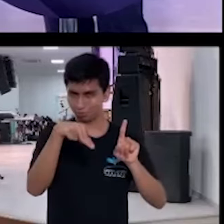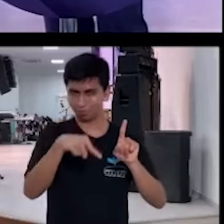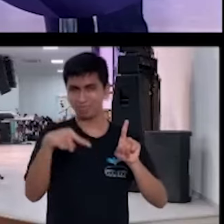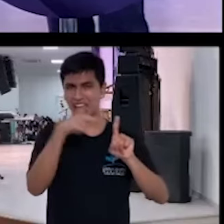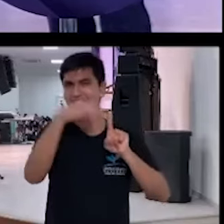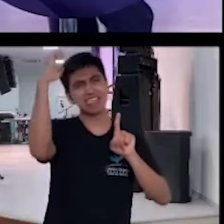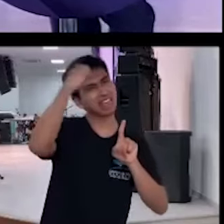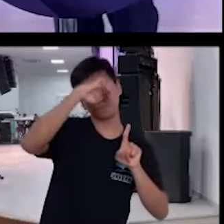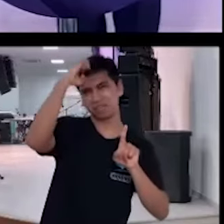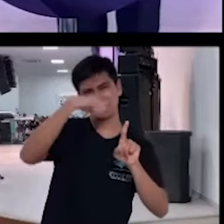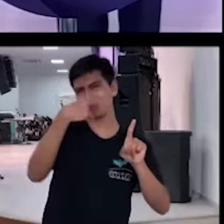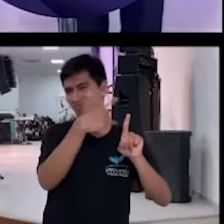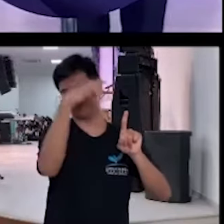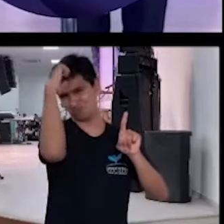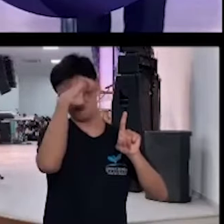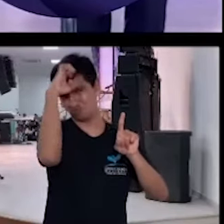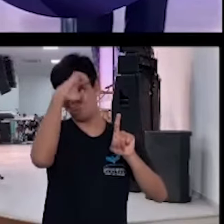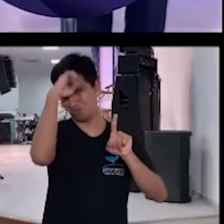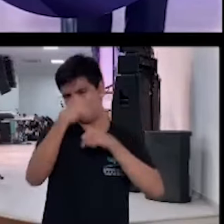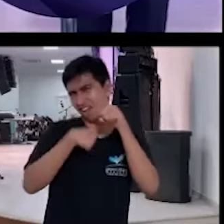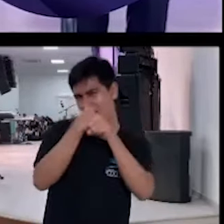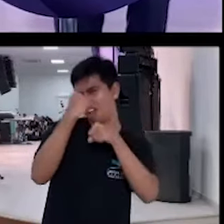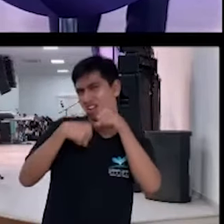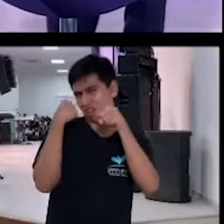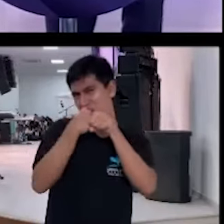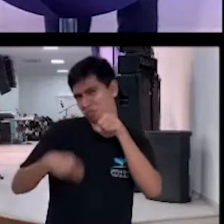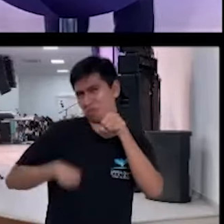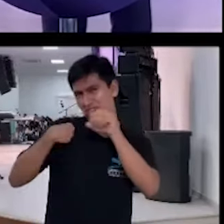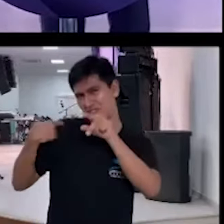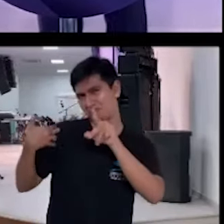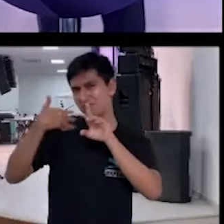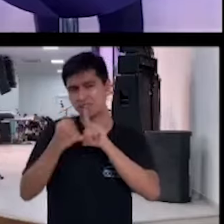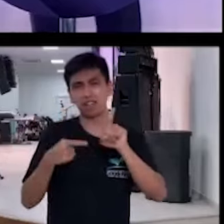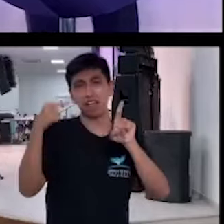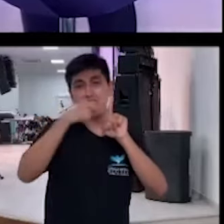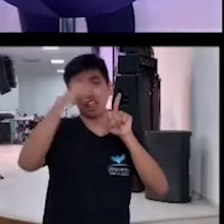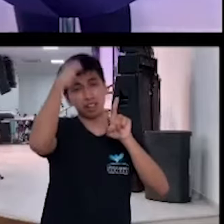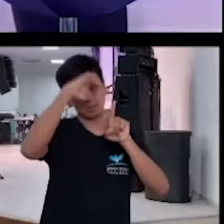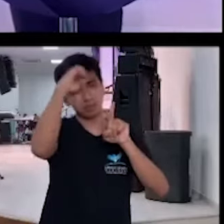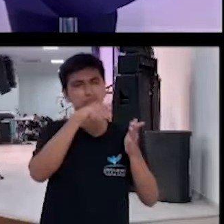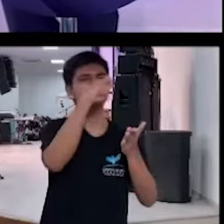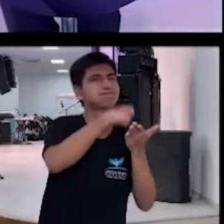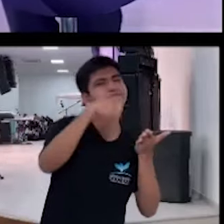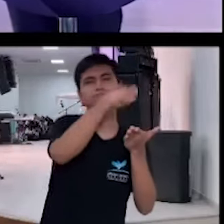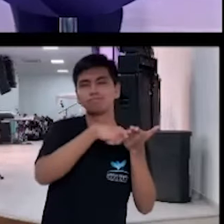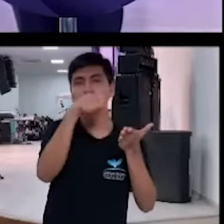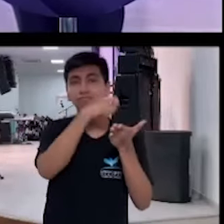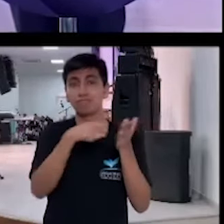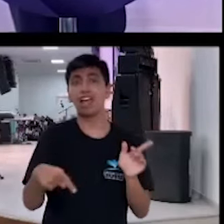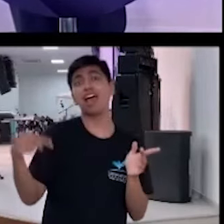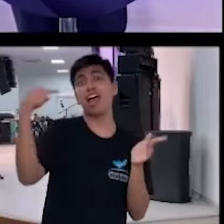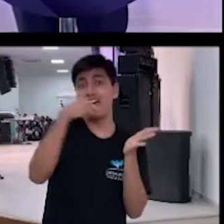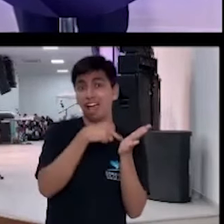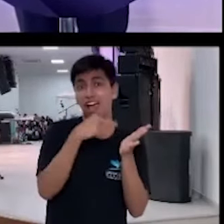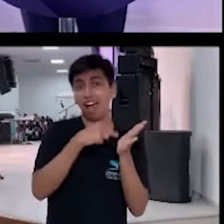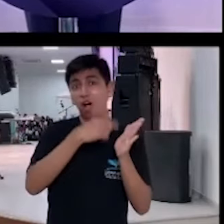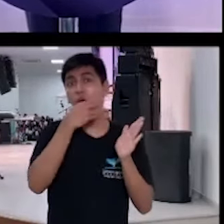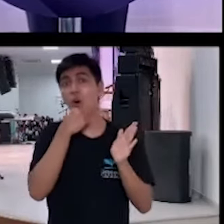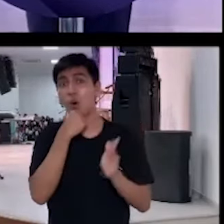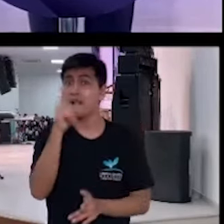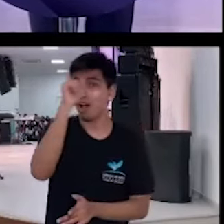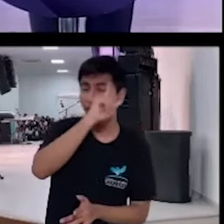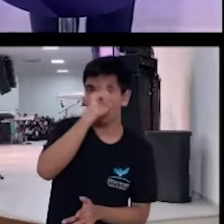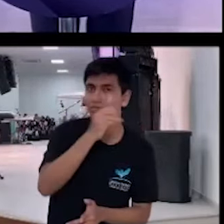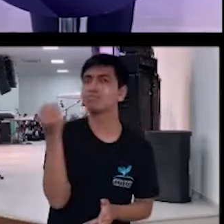el escritor, basado en su experiencia, en su vivencia, dice que donde no hay dirección sabia, caerá